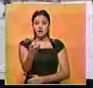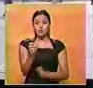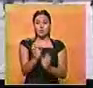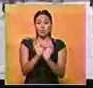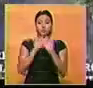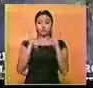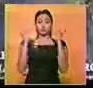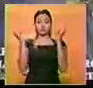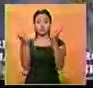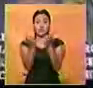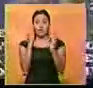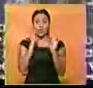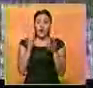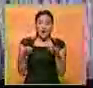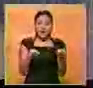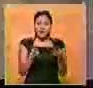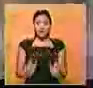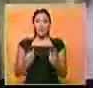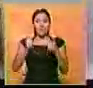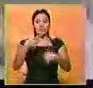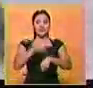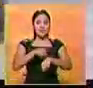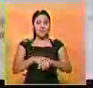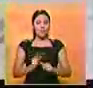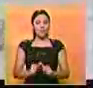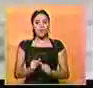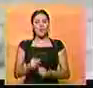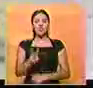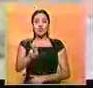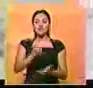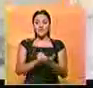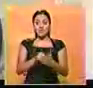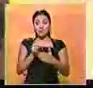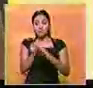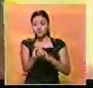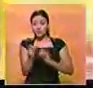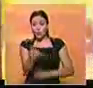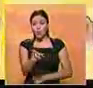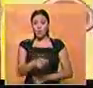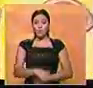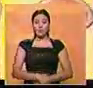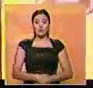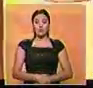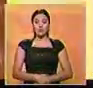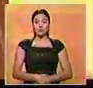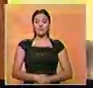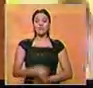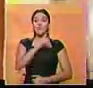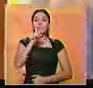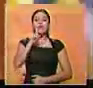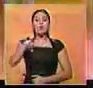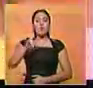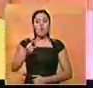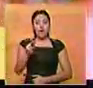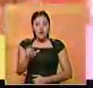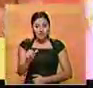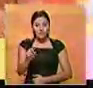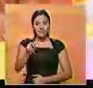que ha estado explosivo en este inicio de temporada con un par de goleadas. En tanto, el Mallorca de Juan Fernando